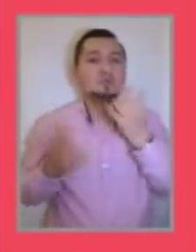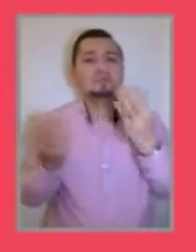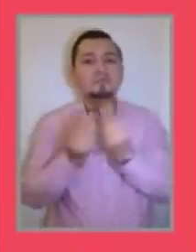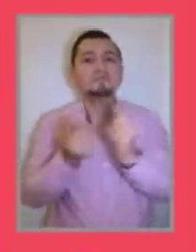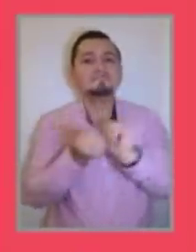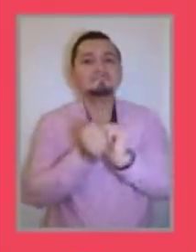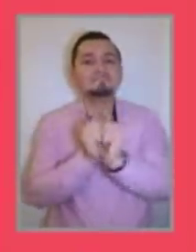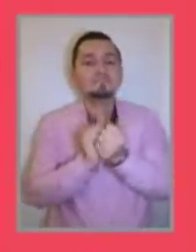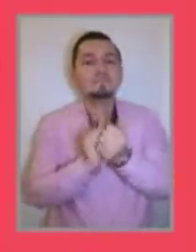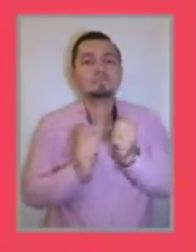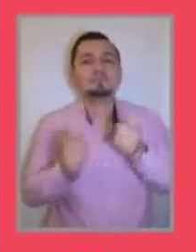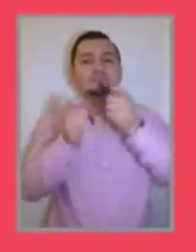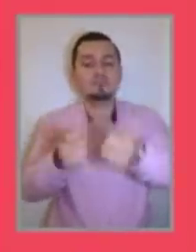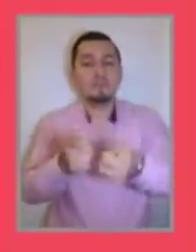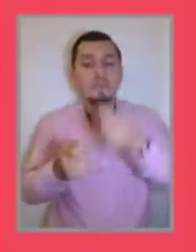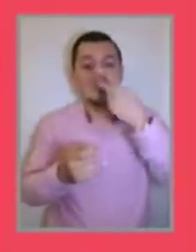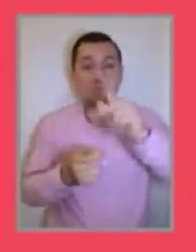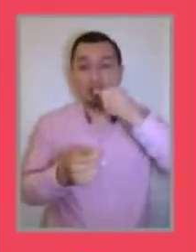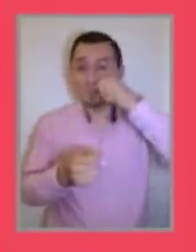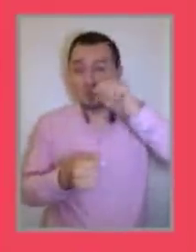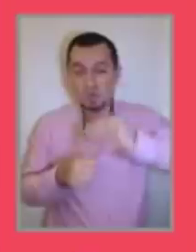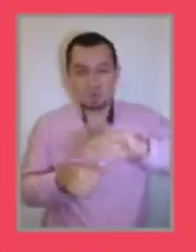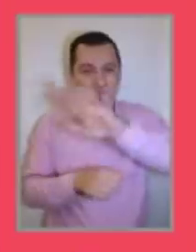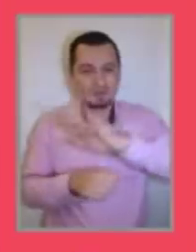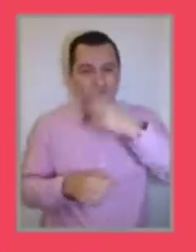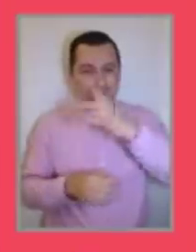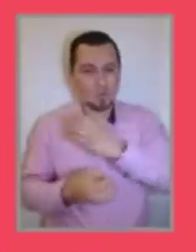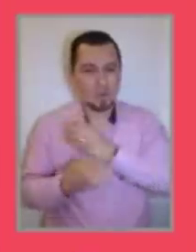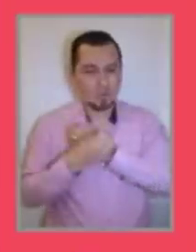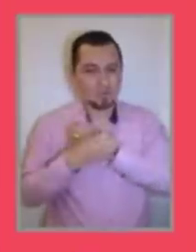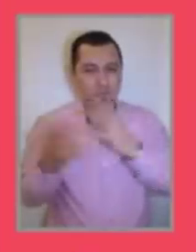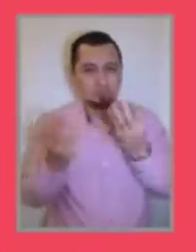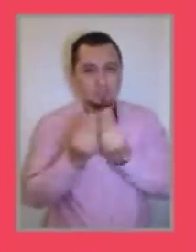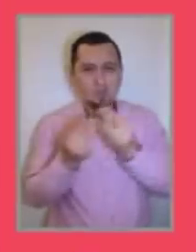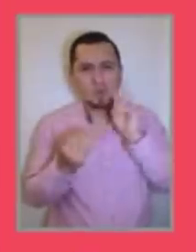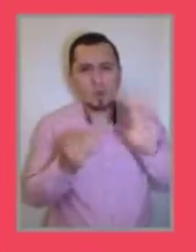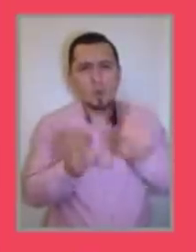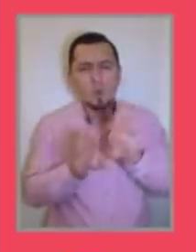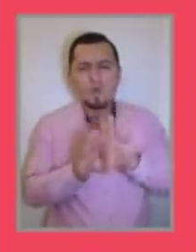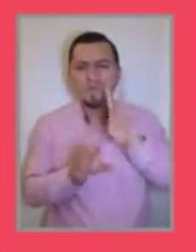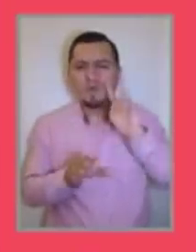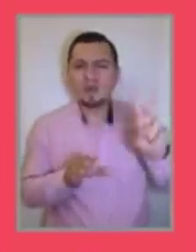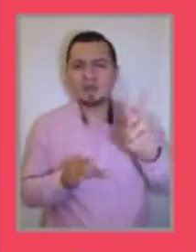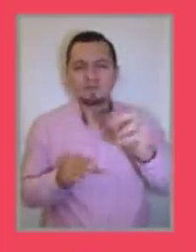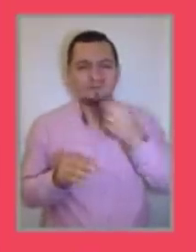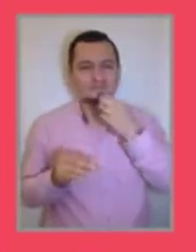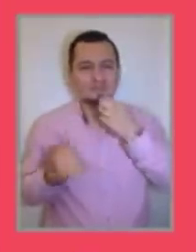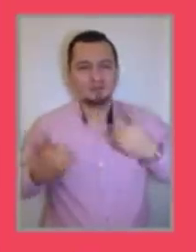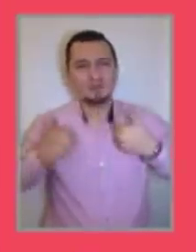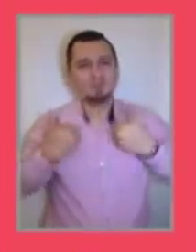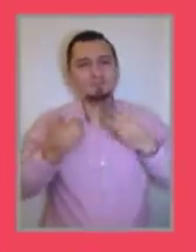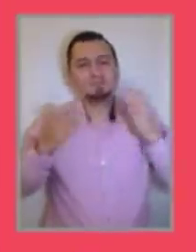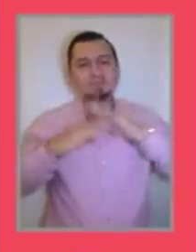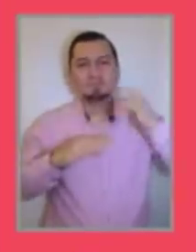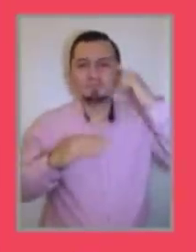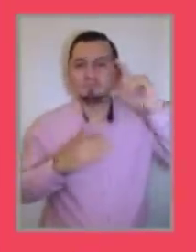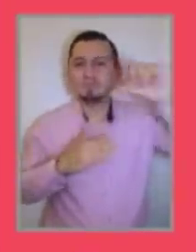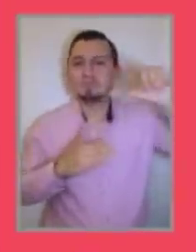estar entregando la Secretaría de Educación. Y aquí hay algo muy importante que decir. Para